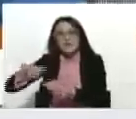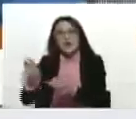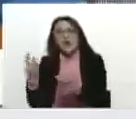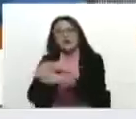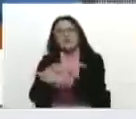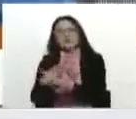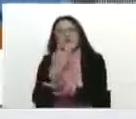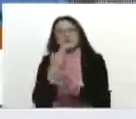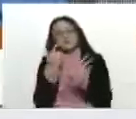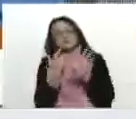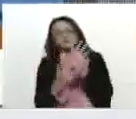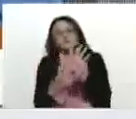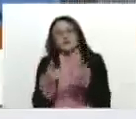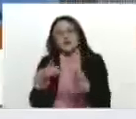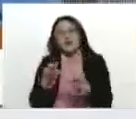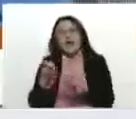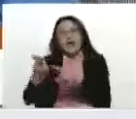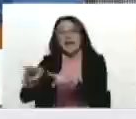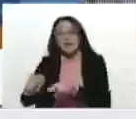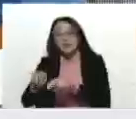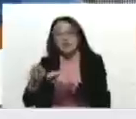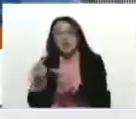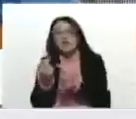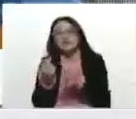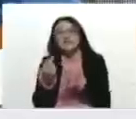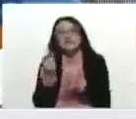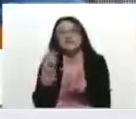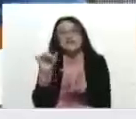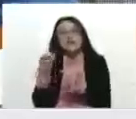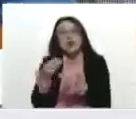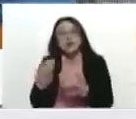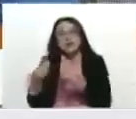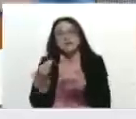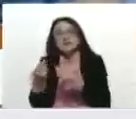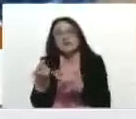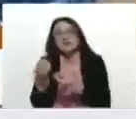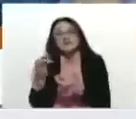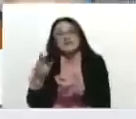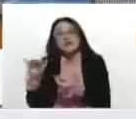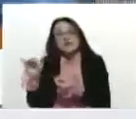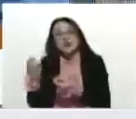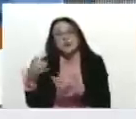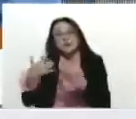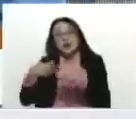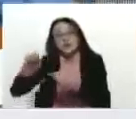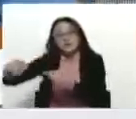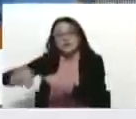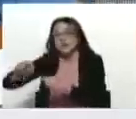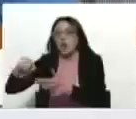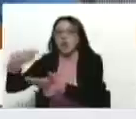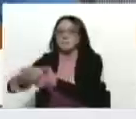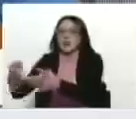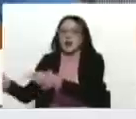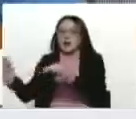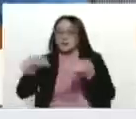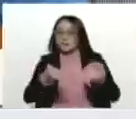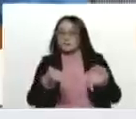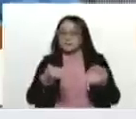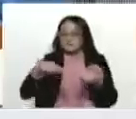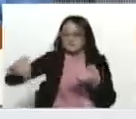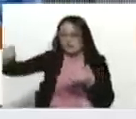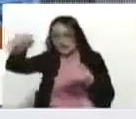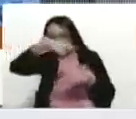vamos a ver un agricultor de trigo no puede seguir produciendo trigo porque Industrial molinero no le ha pagado